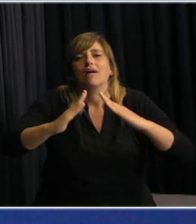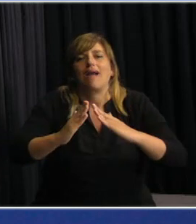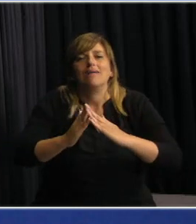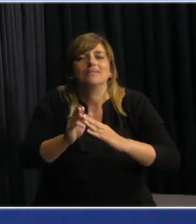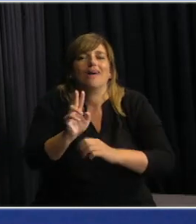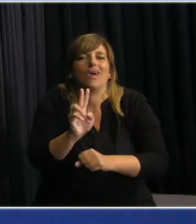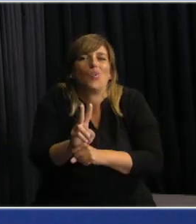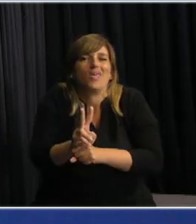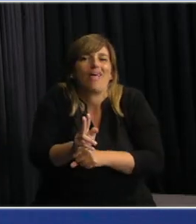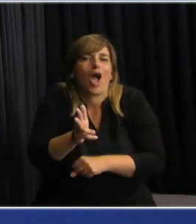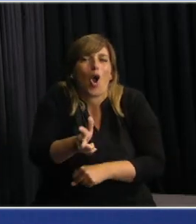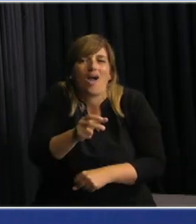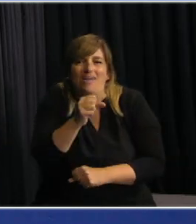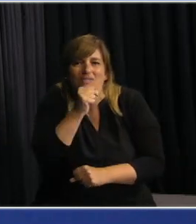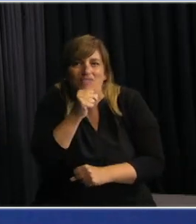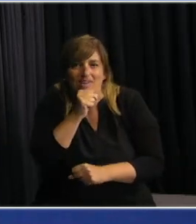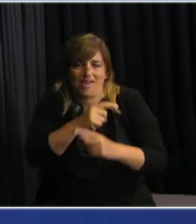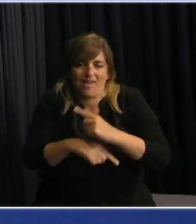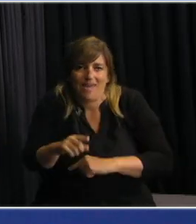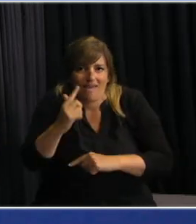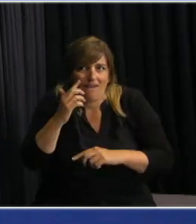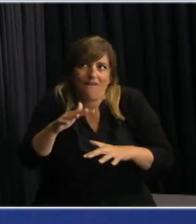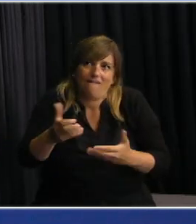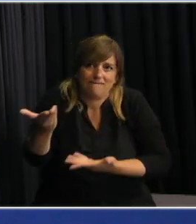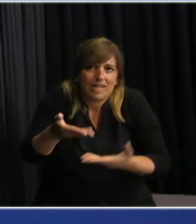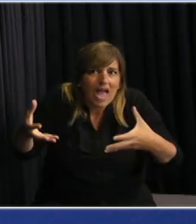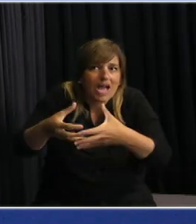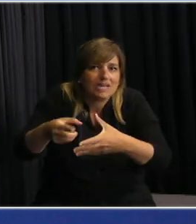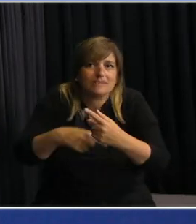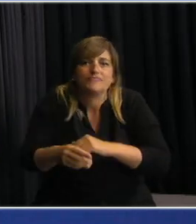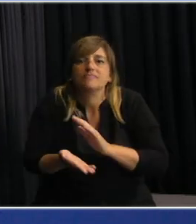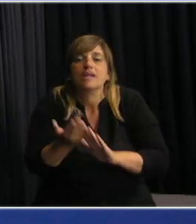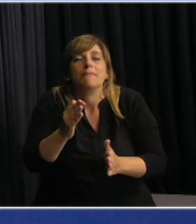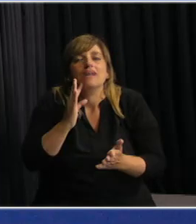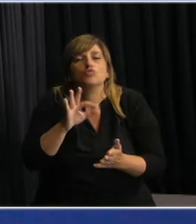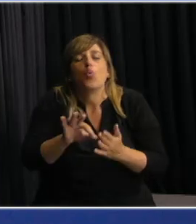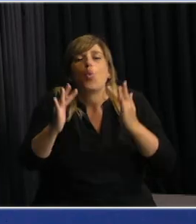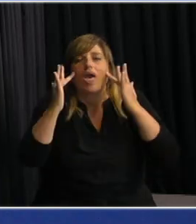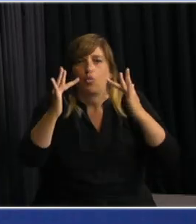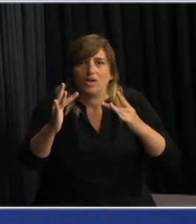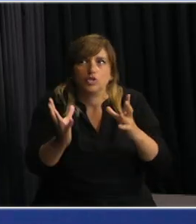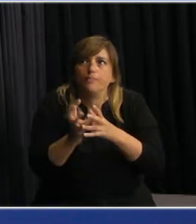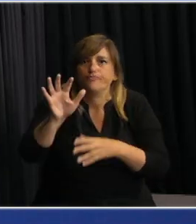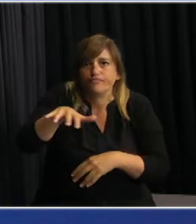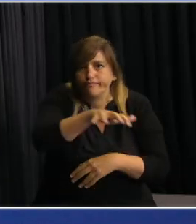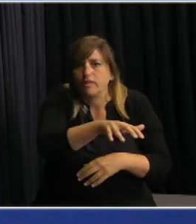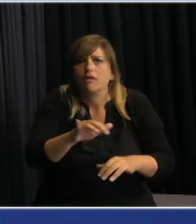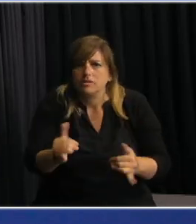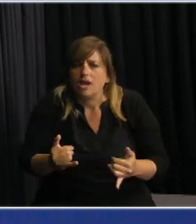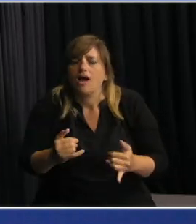adultos mayores de los residenciales, el sistema educativo. Ustedes escucharon estos